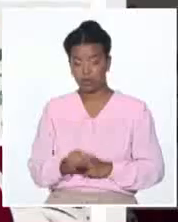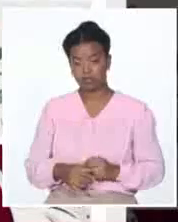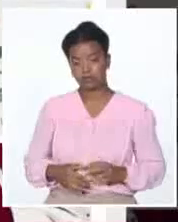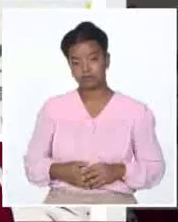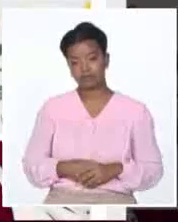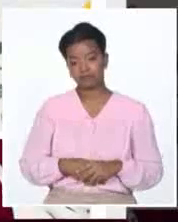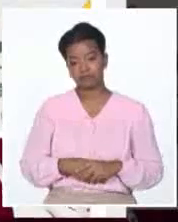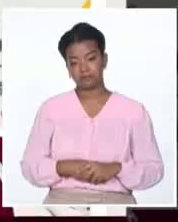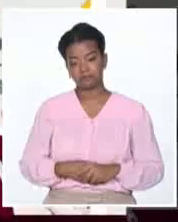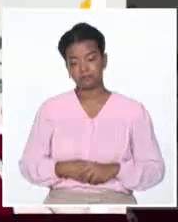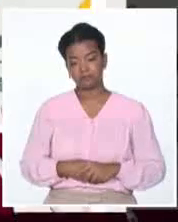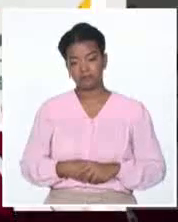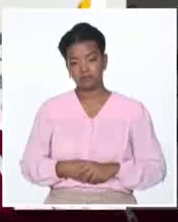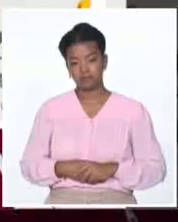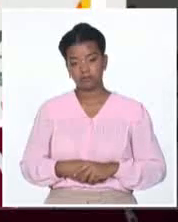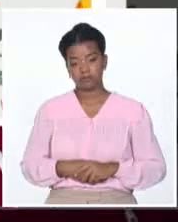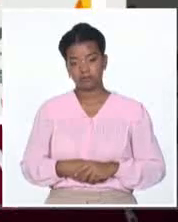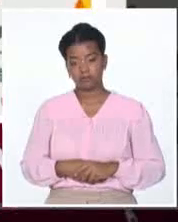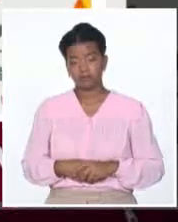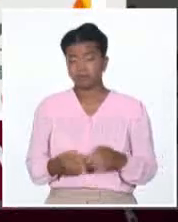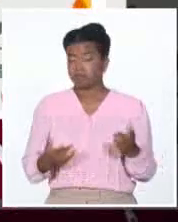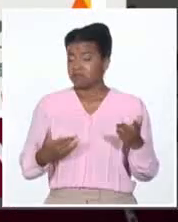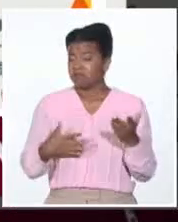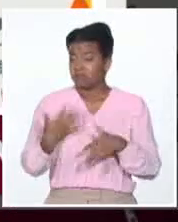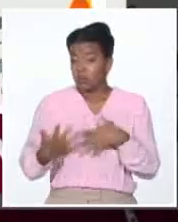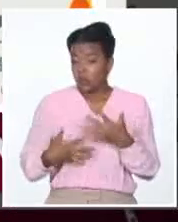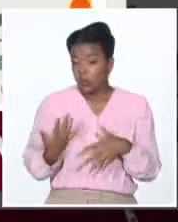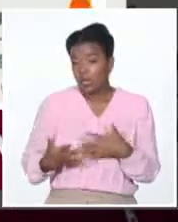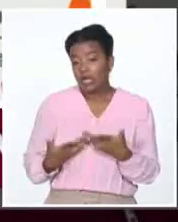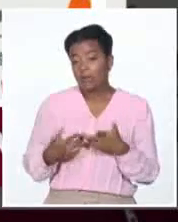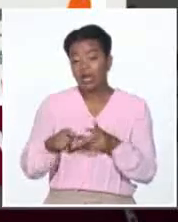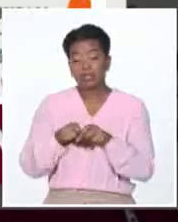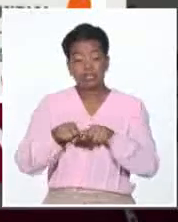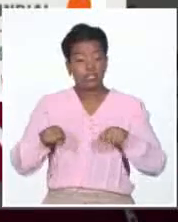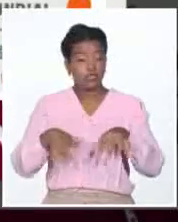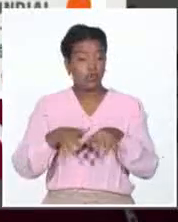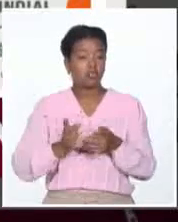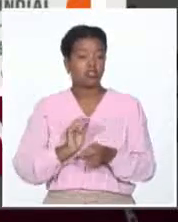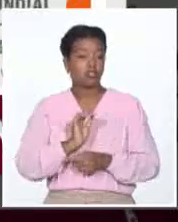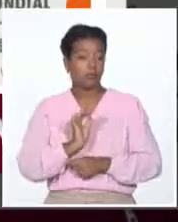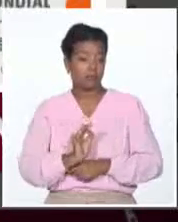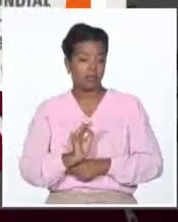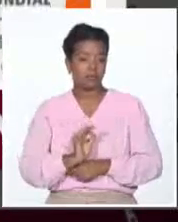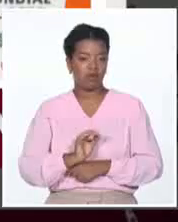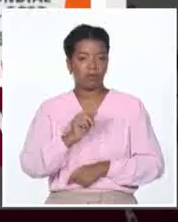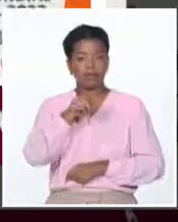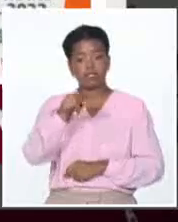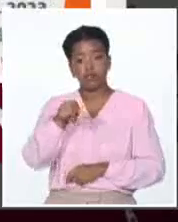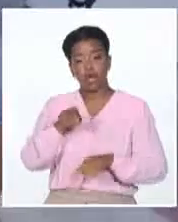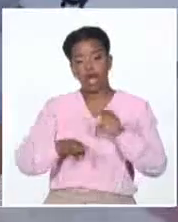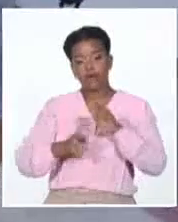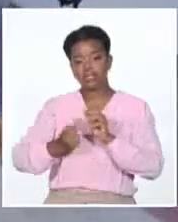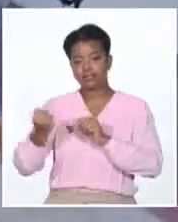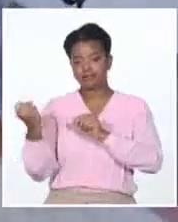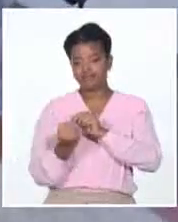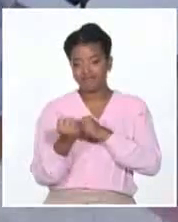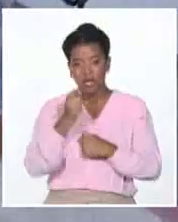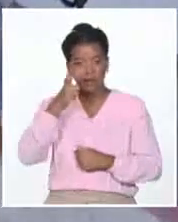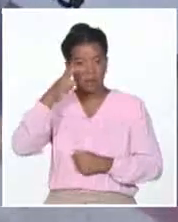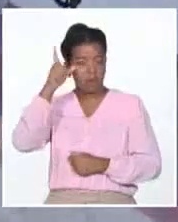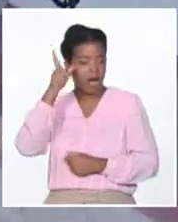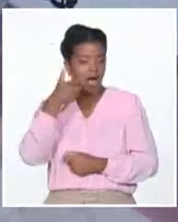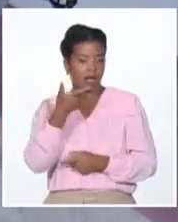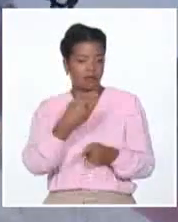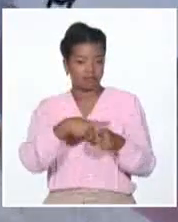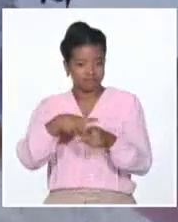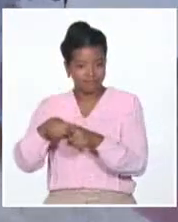del enfrentamiento y a las causas y condiciones que propician los delitos contra el ganado, el Ministerio del Interior ha actuado contra